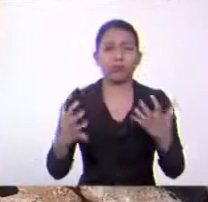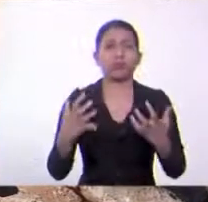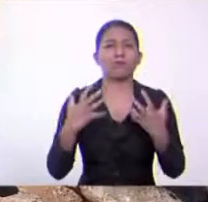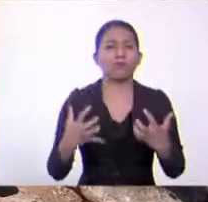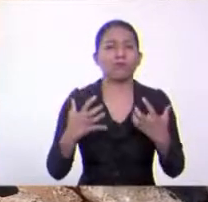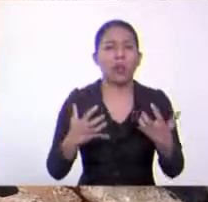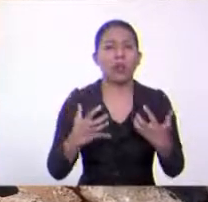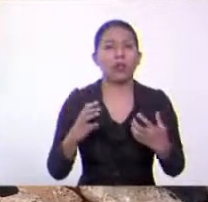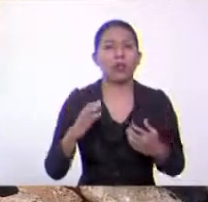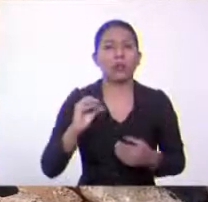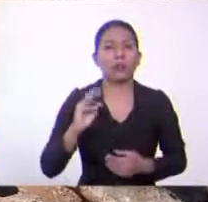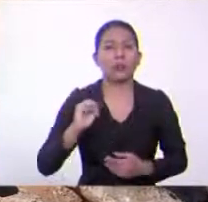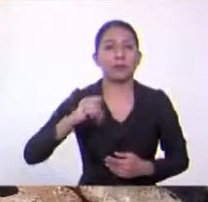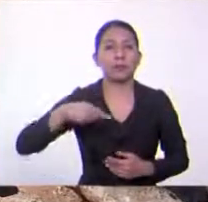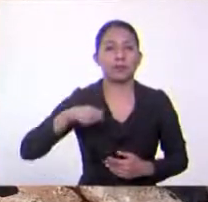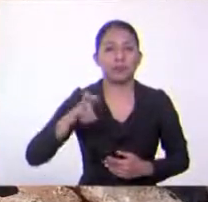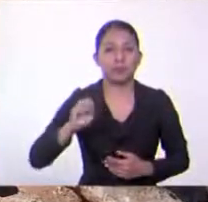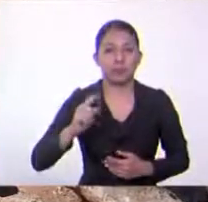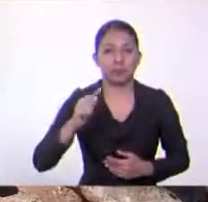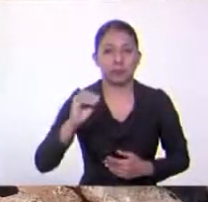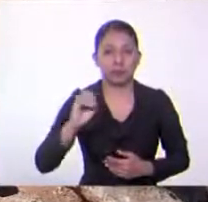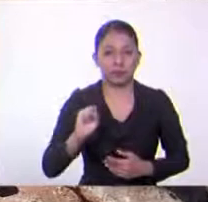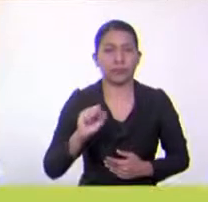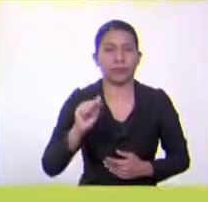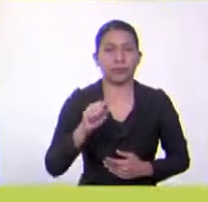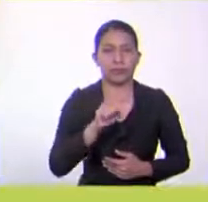de compuestos azufrados.